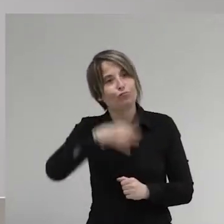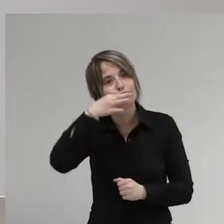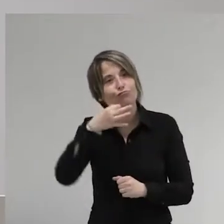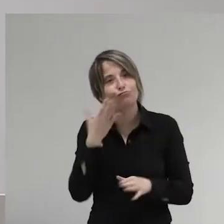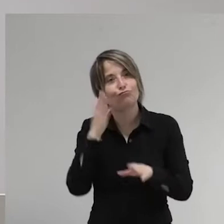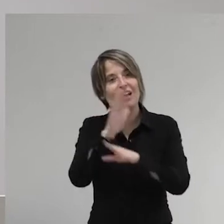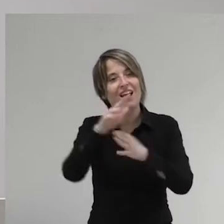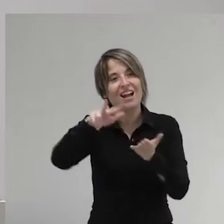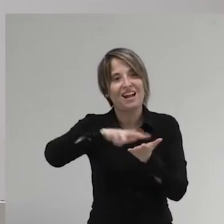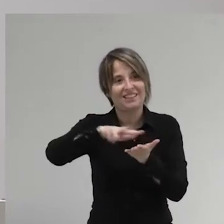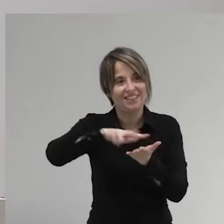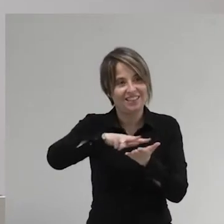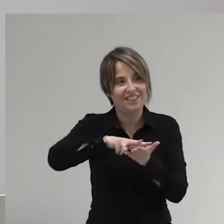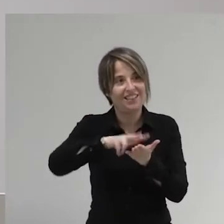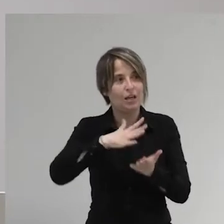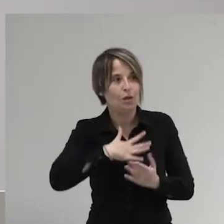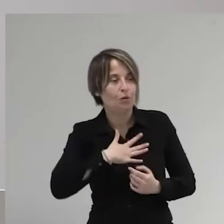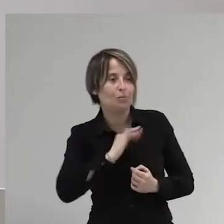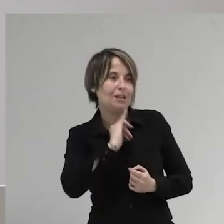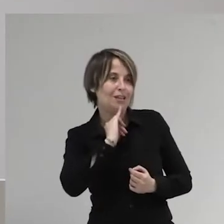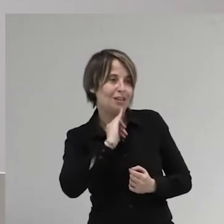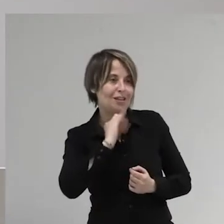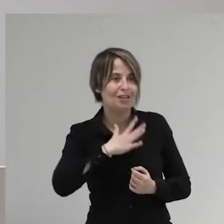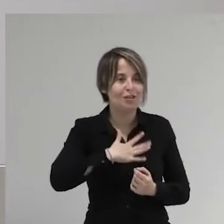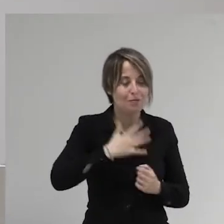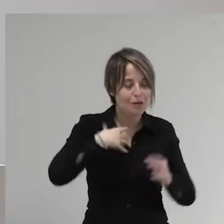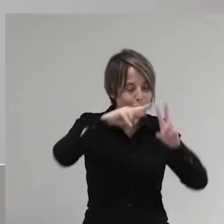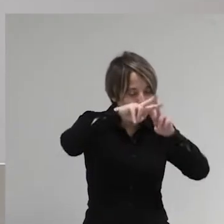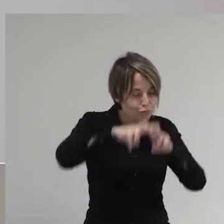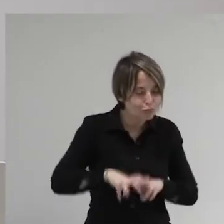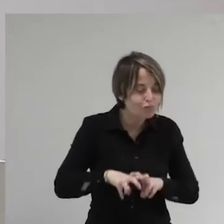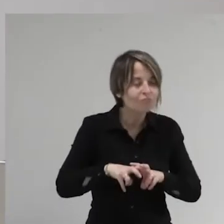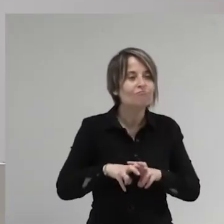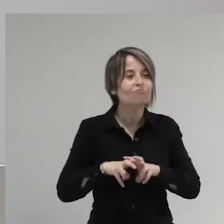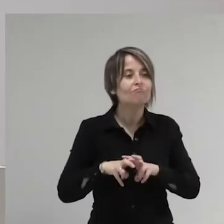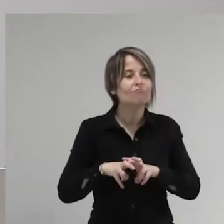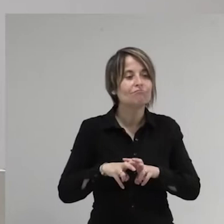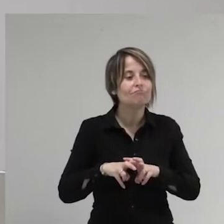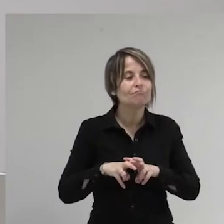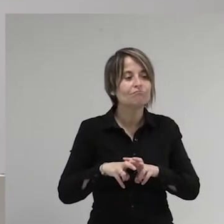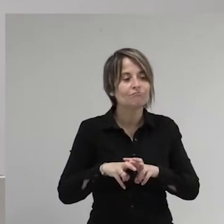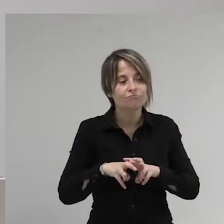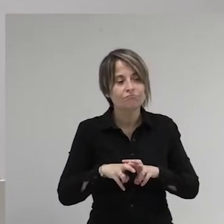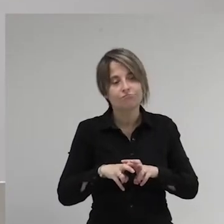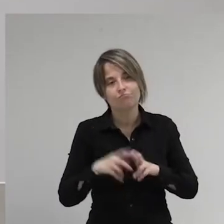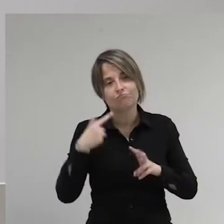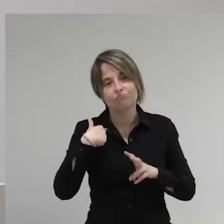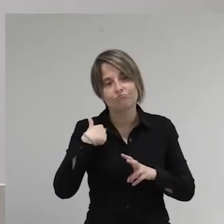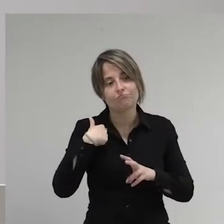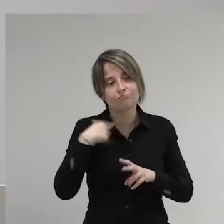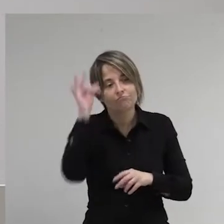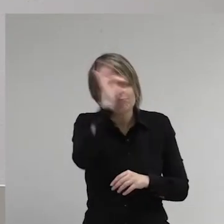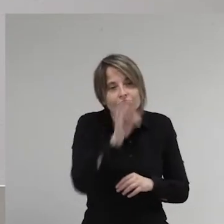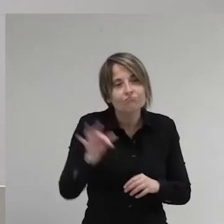castellano, que es el idioma en el que normalmente investigo y desarrollo las últimas ideas que venimos haciendo